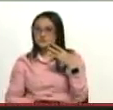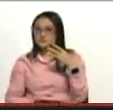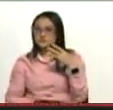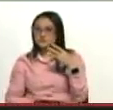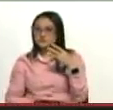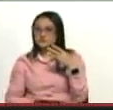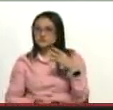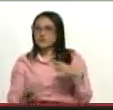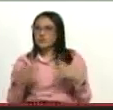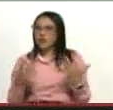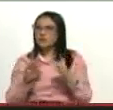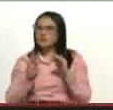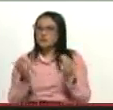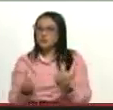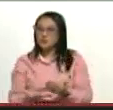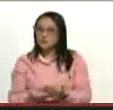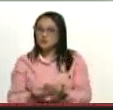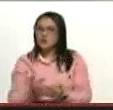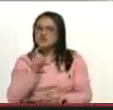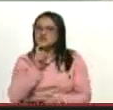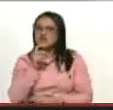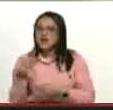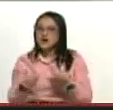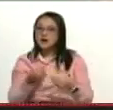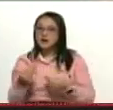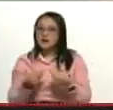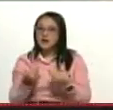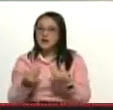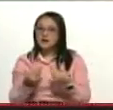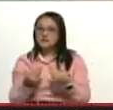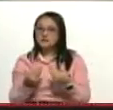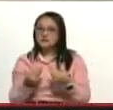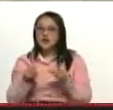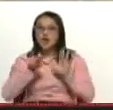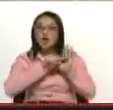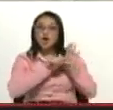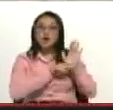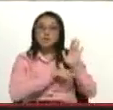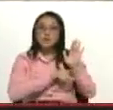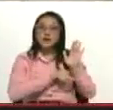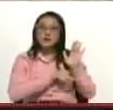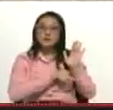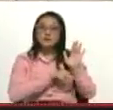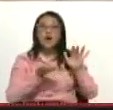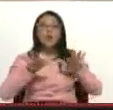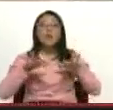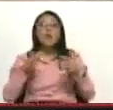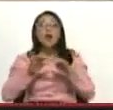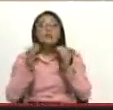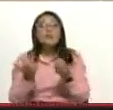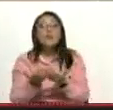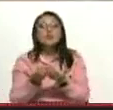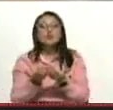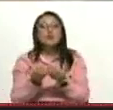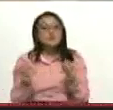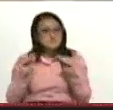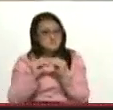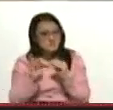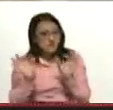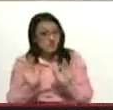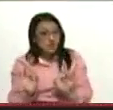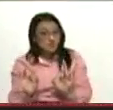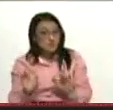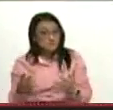qué mundo Quién hace las Quién hace las normas Y de qué mundo estamos hablando de la misma